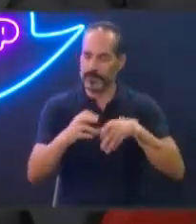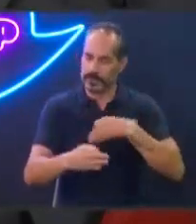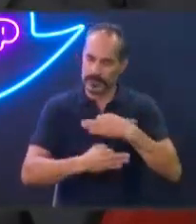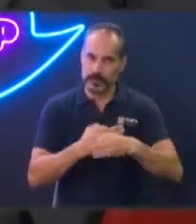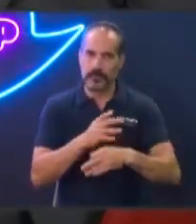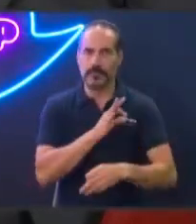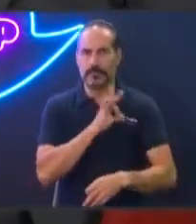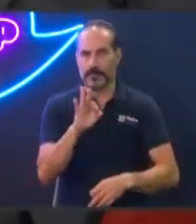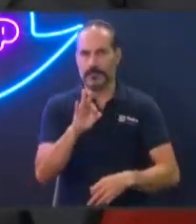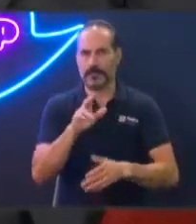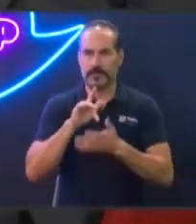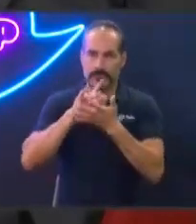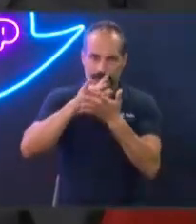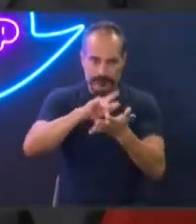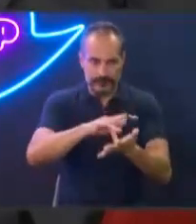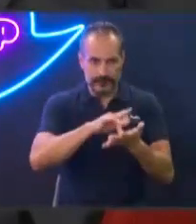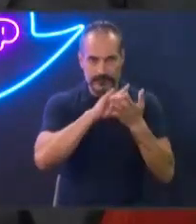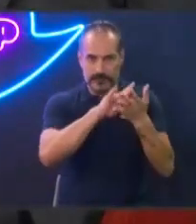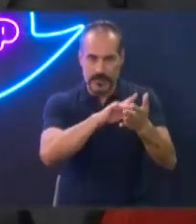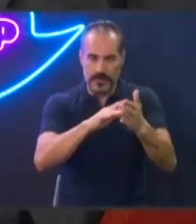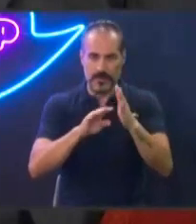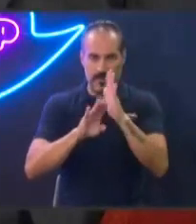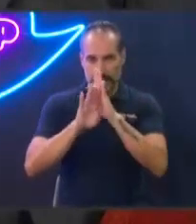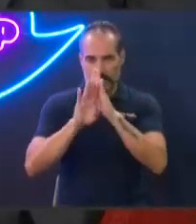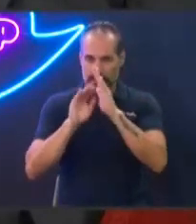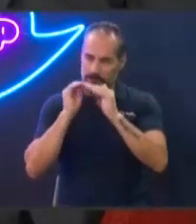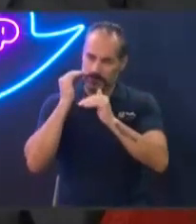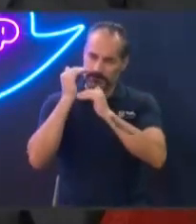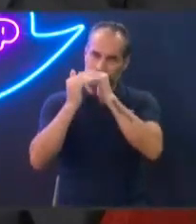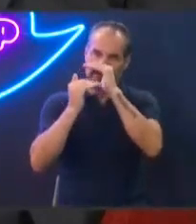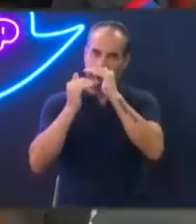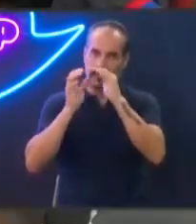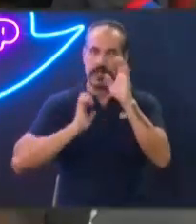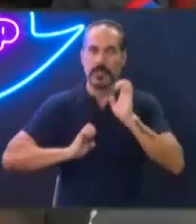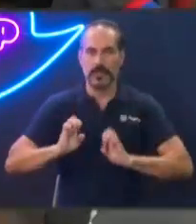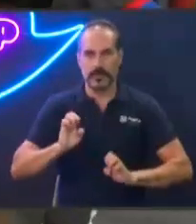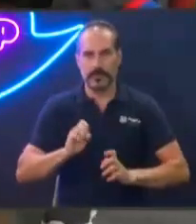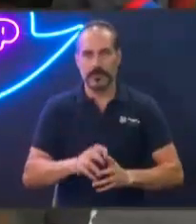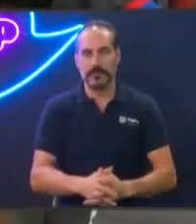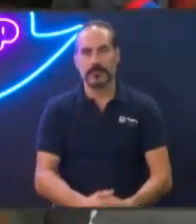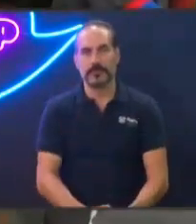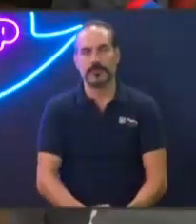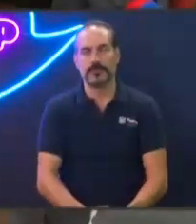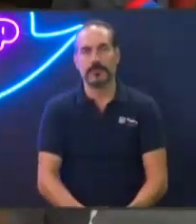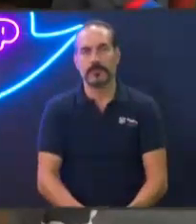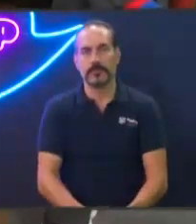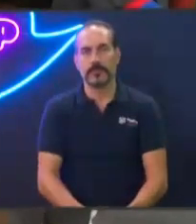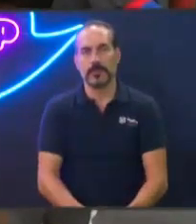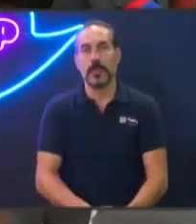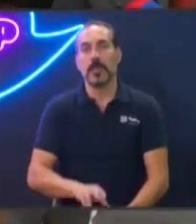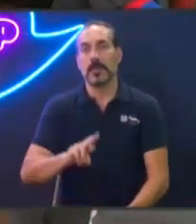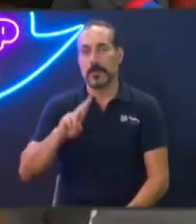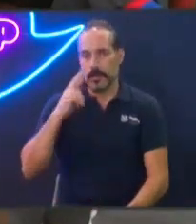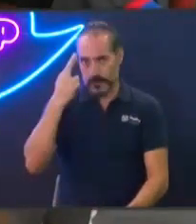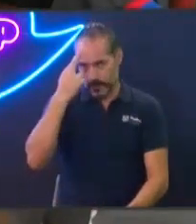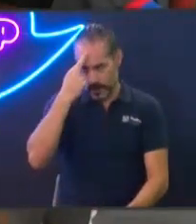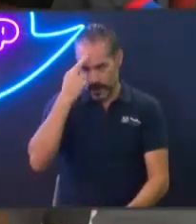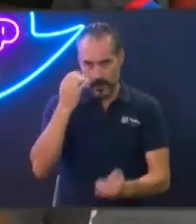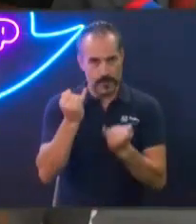podemos aportar y sumar a este tipo de de eventos y sobre todo también recordar aquí a nuestros amigos